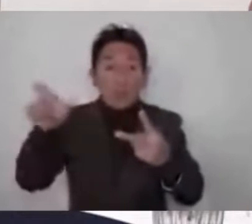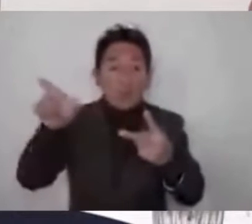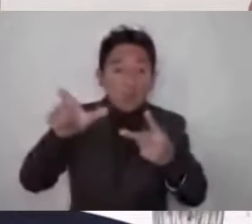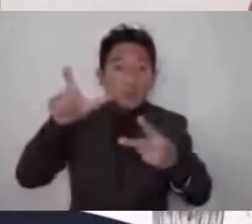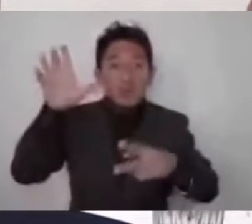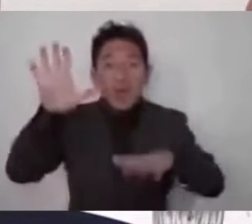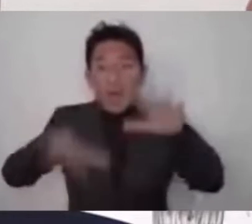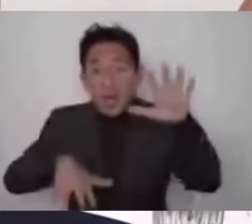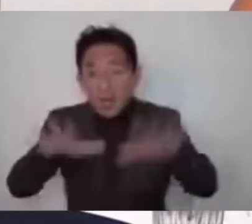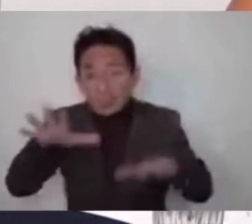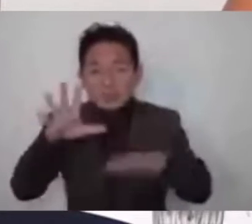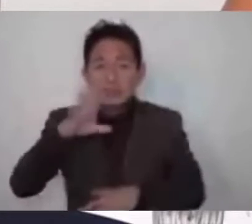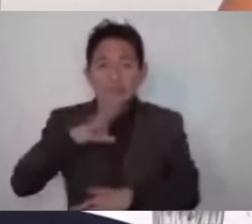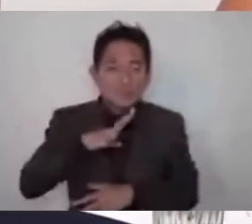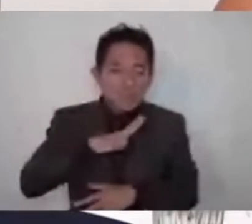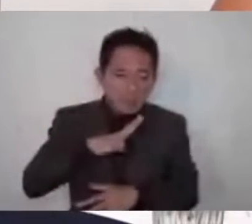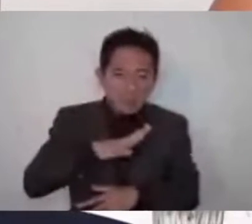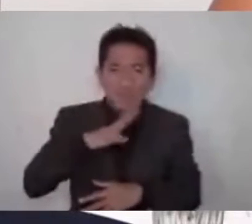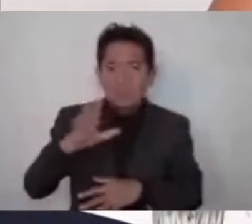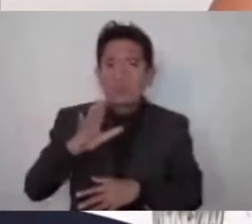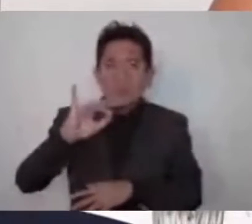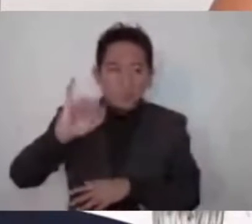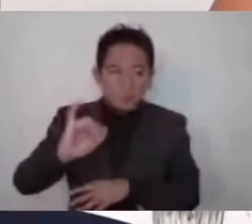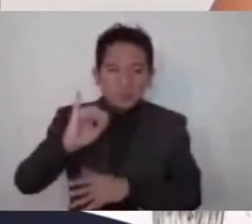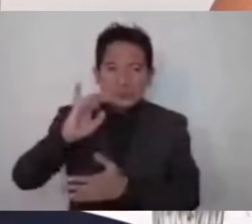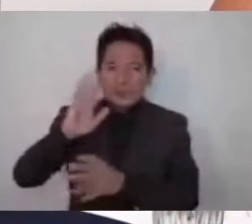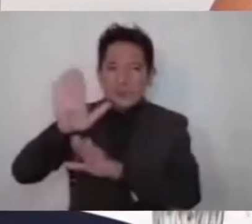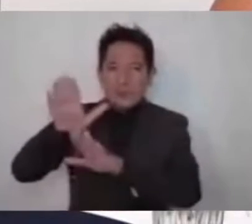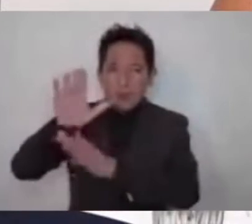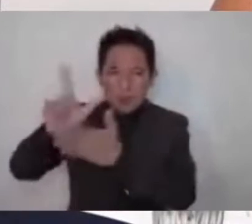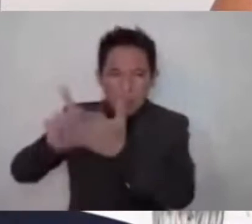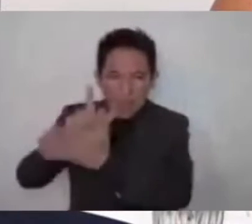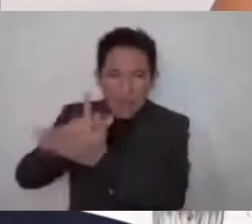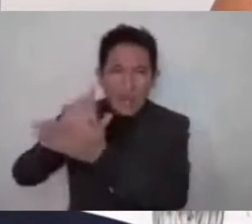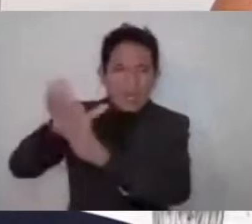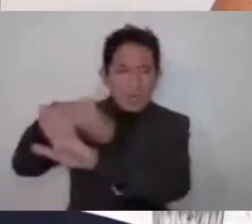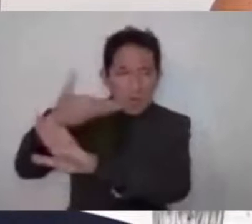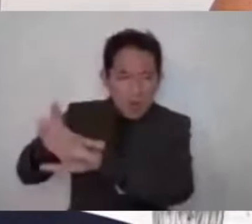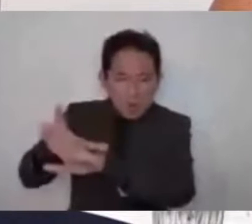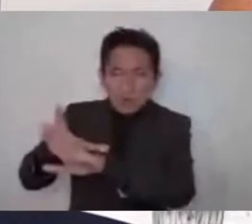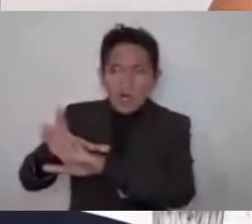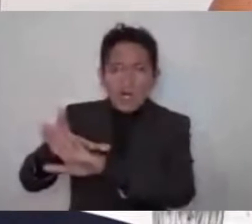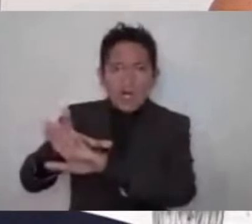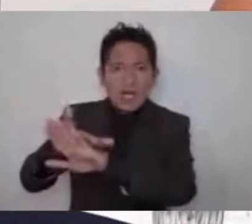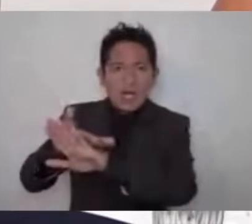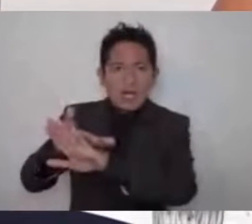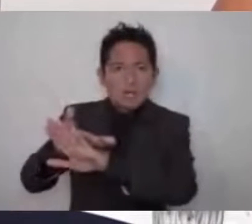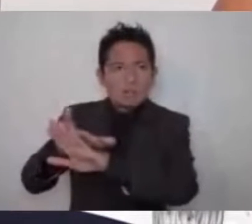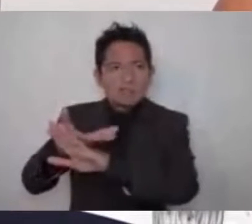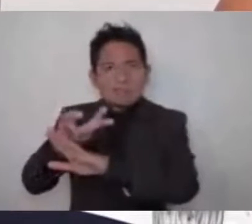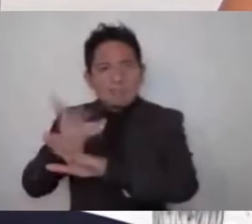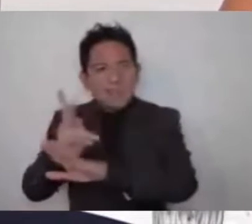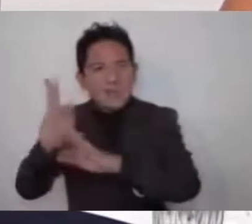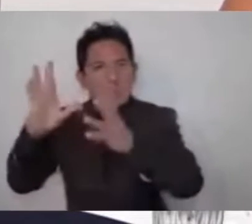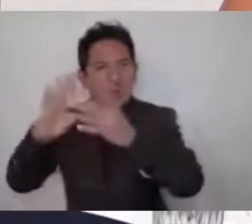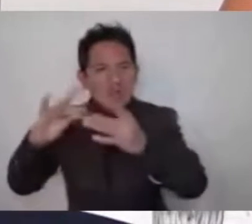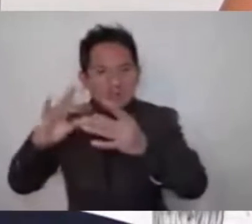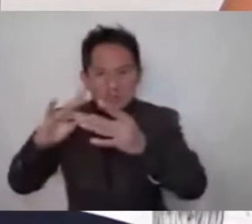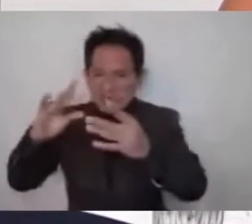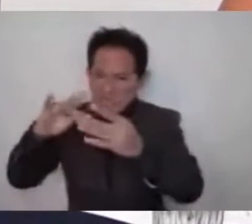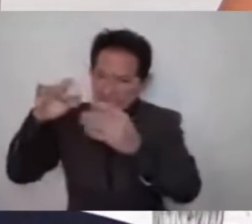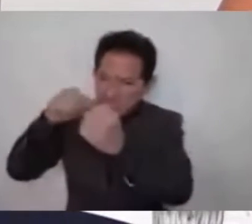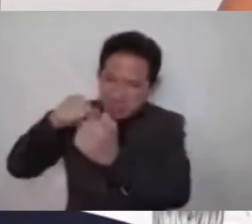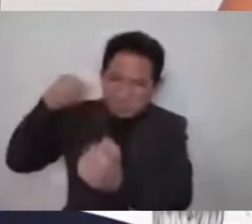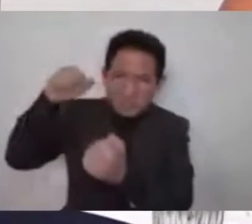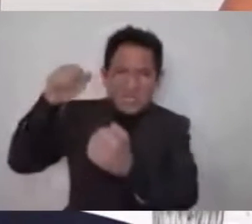fuera doctrina constitucional firme y sobre todo conocida pues sería una operación relativamente sencilla ver Cuáles son las